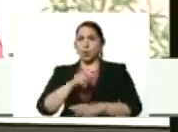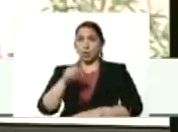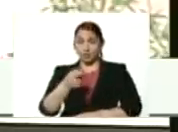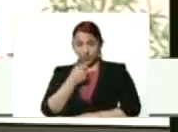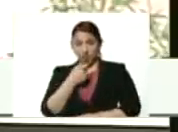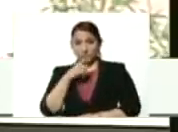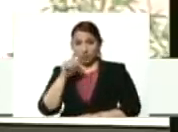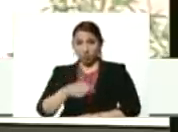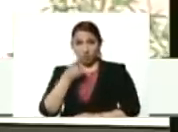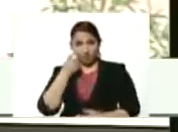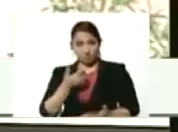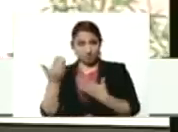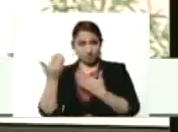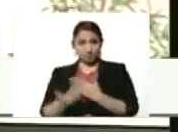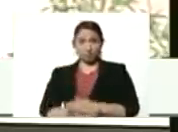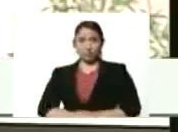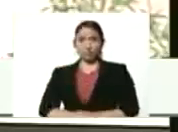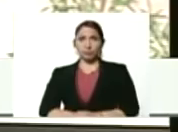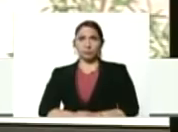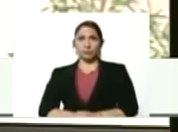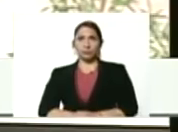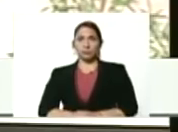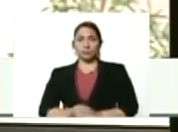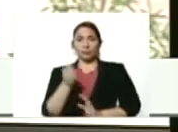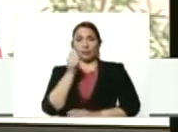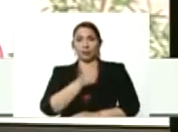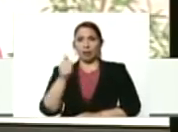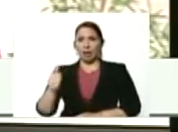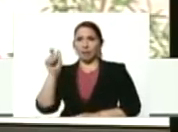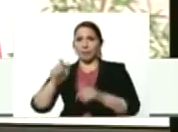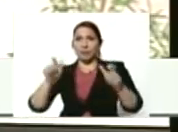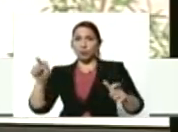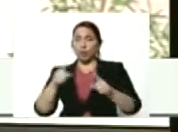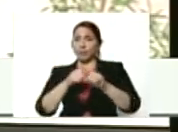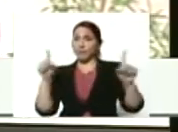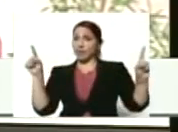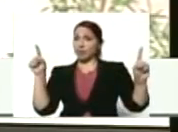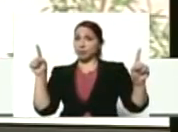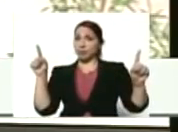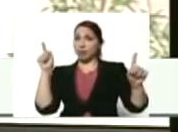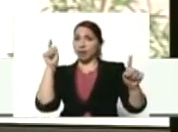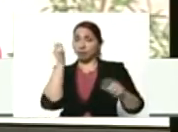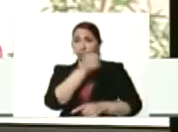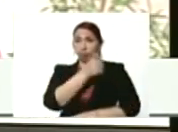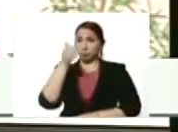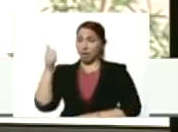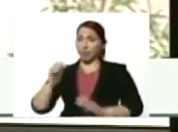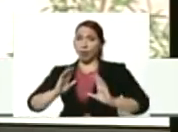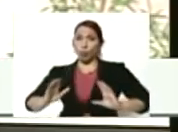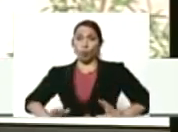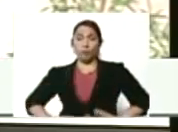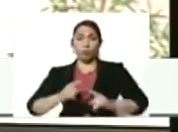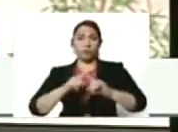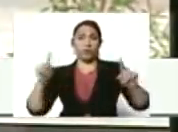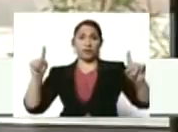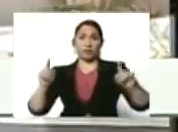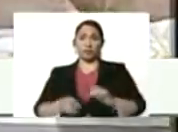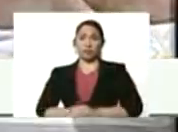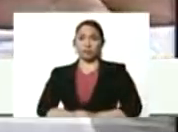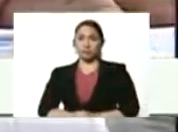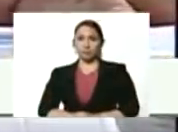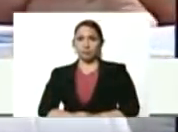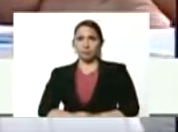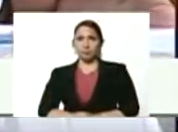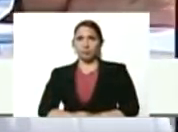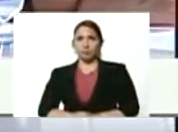tratamiento. Eso sí, cada persona es un mundo, cada cuerpo es un mundo, ¿verdad? O